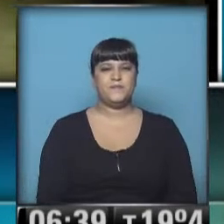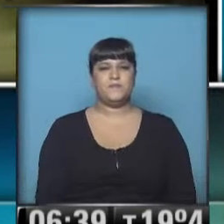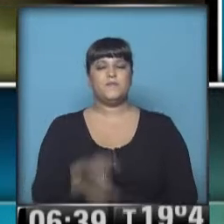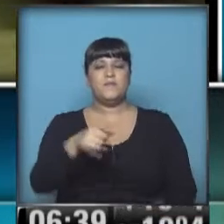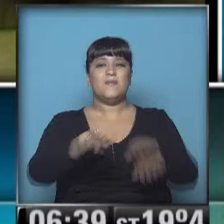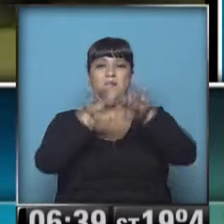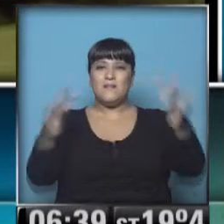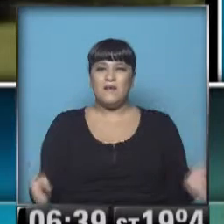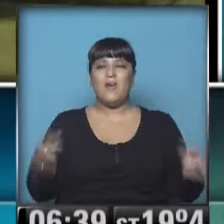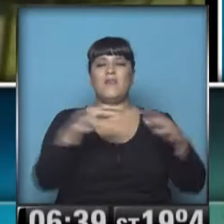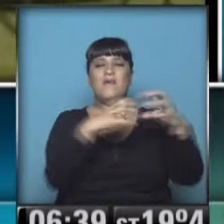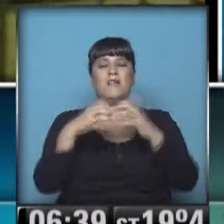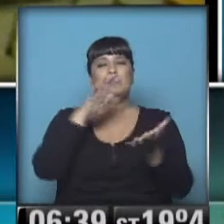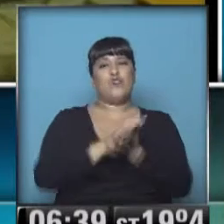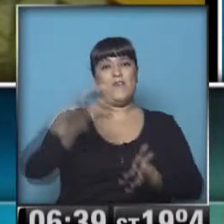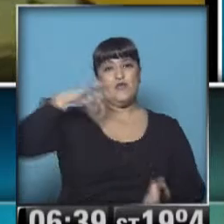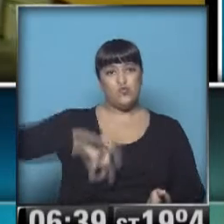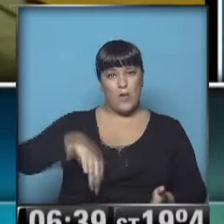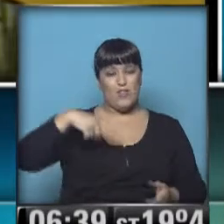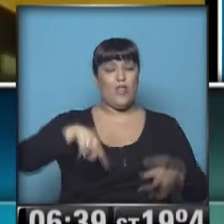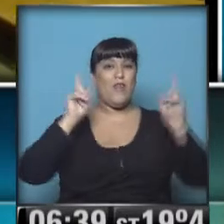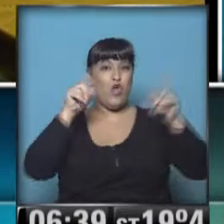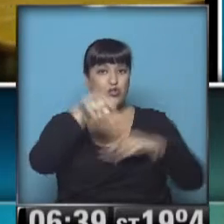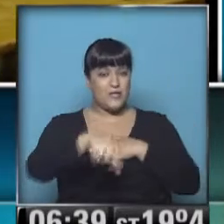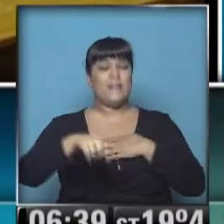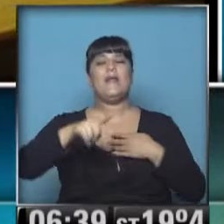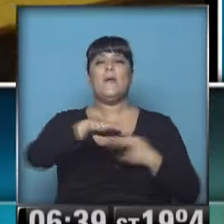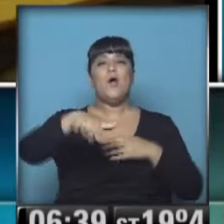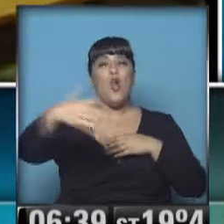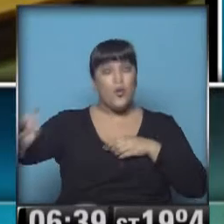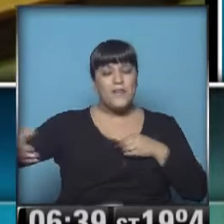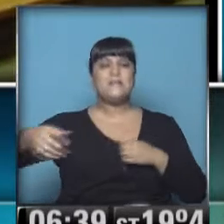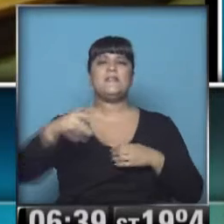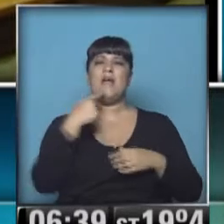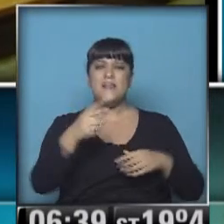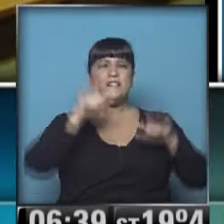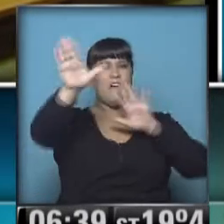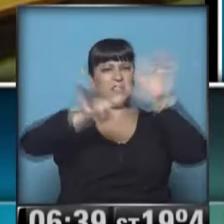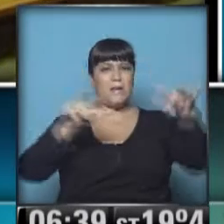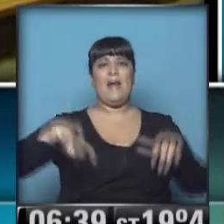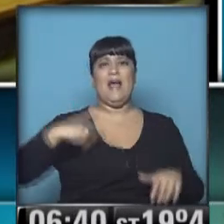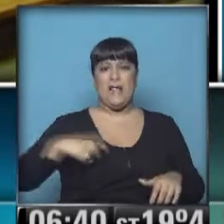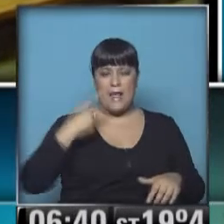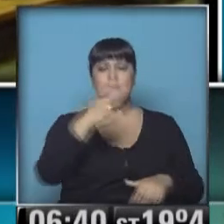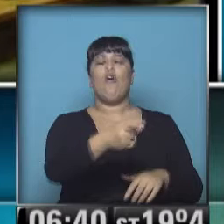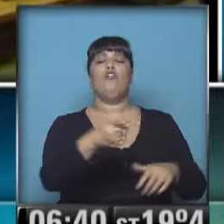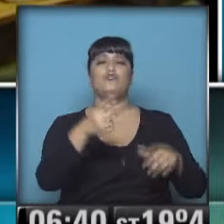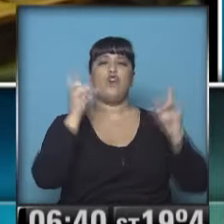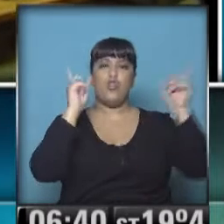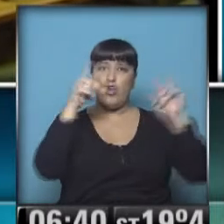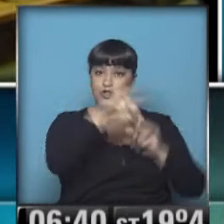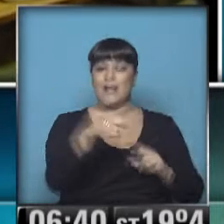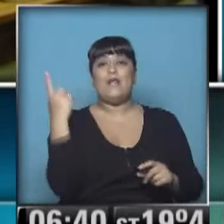Paritarias con los docentes bonaerenses. El ministro de Trabajo de la provincia confirmó que convocará a los gremios una vez que se cierren las